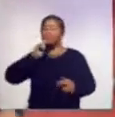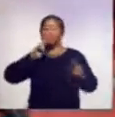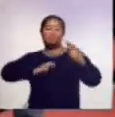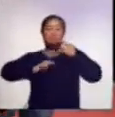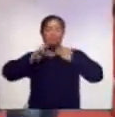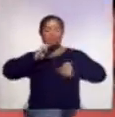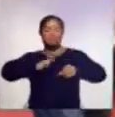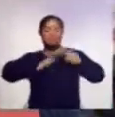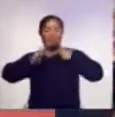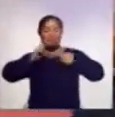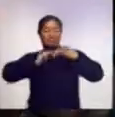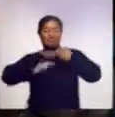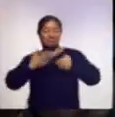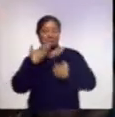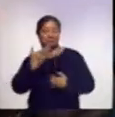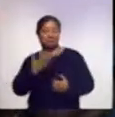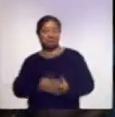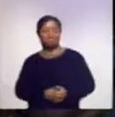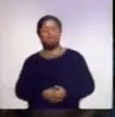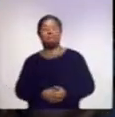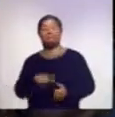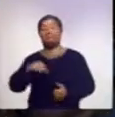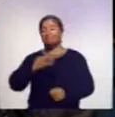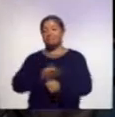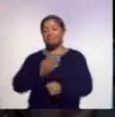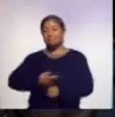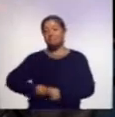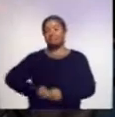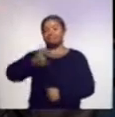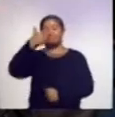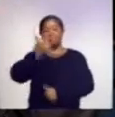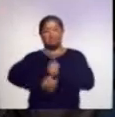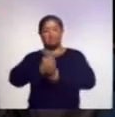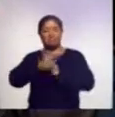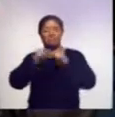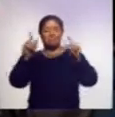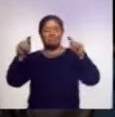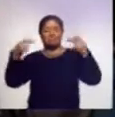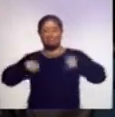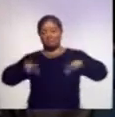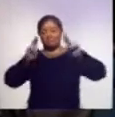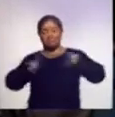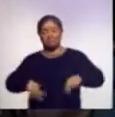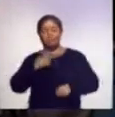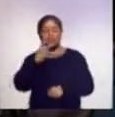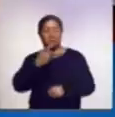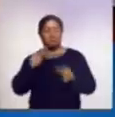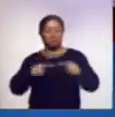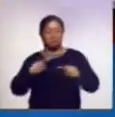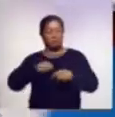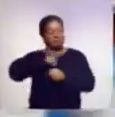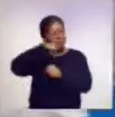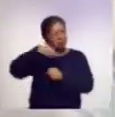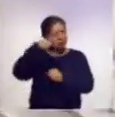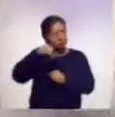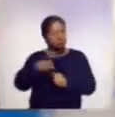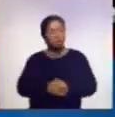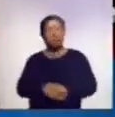ante este primer evento. En este primer campeonato, Tlaxcala estuvo representado con 2 peleadores.